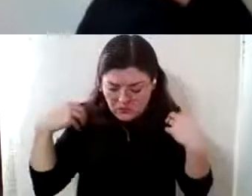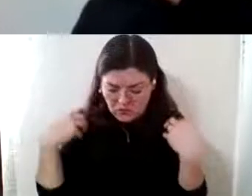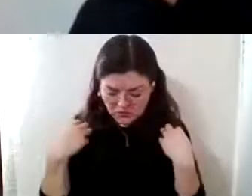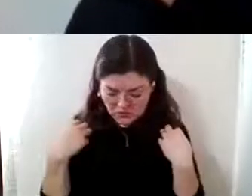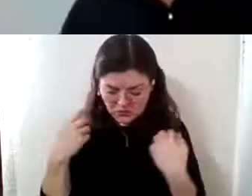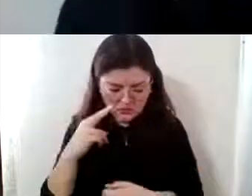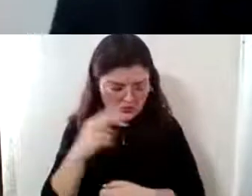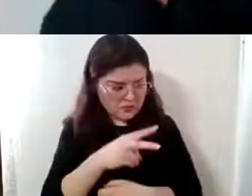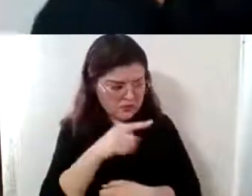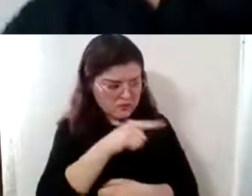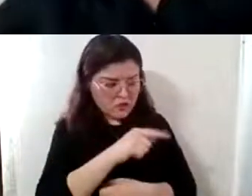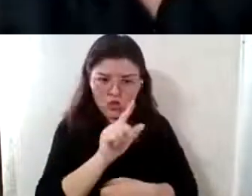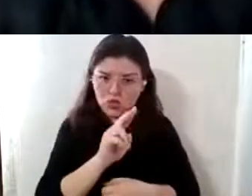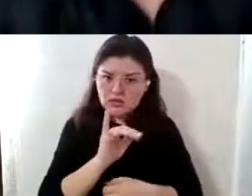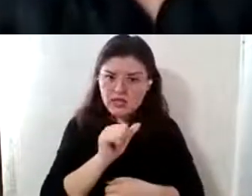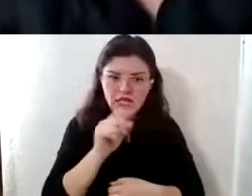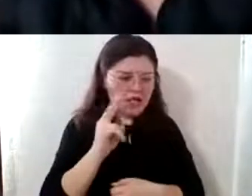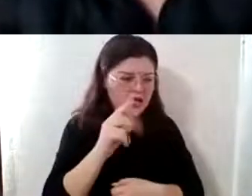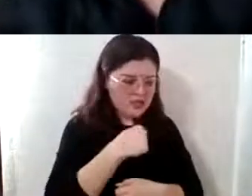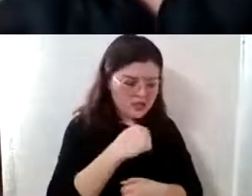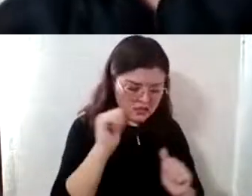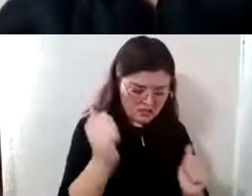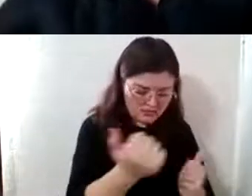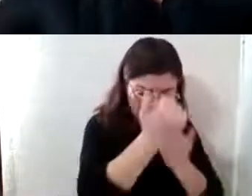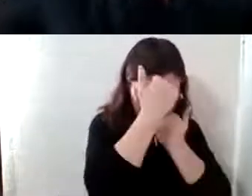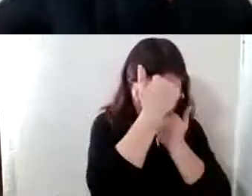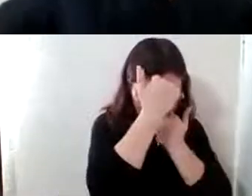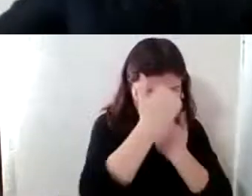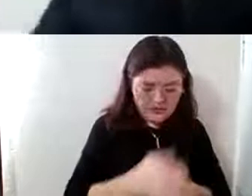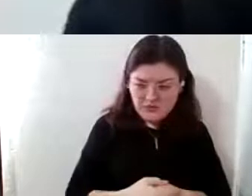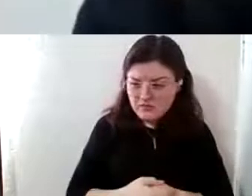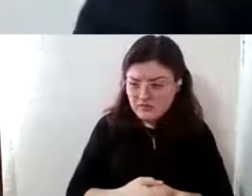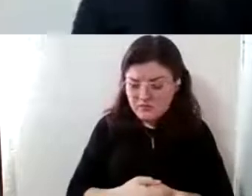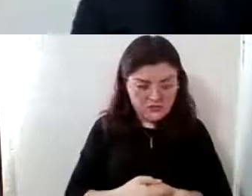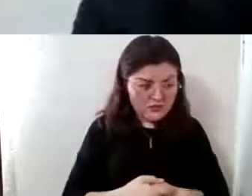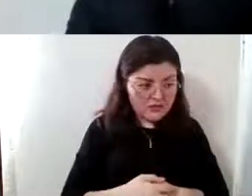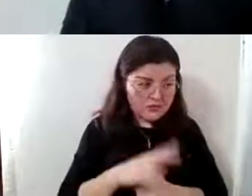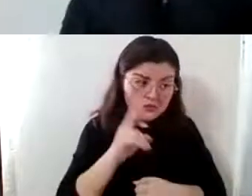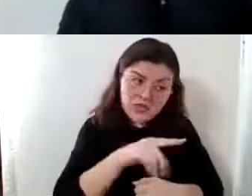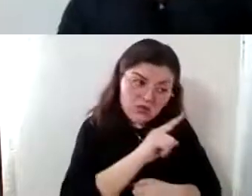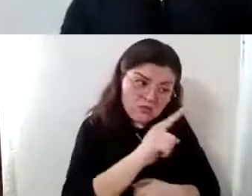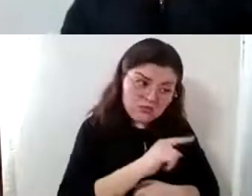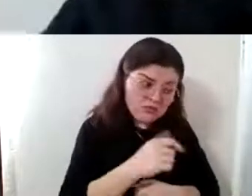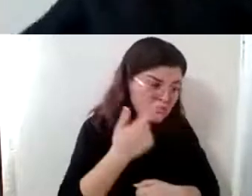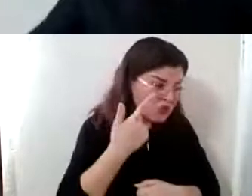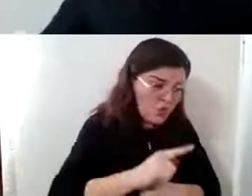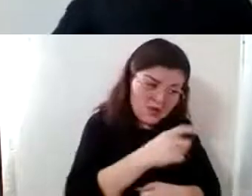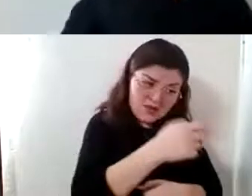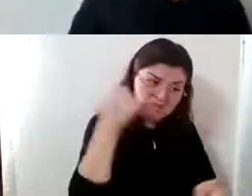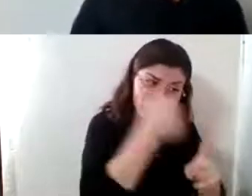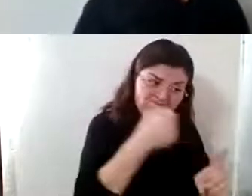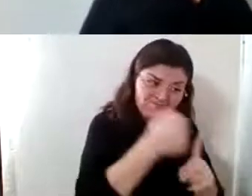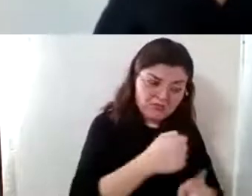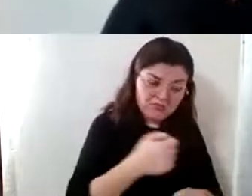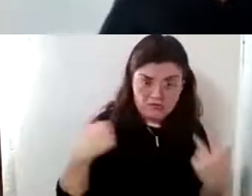Lucía, que ya tiene cara de arrepentida. ¿Verdad que no te gusta que te peguen? Le pregunta Conchita.